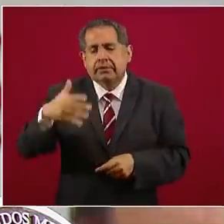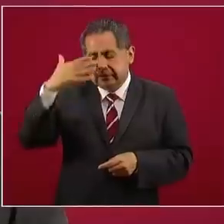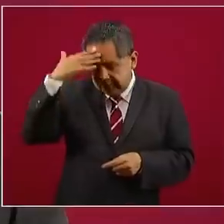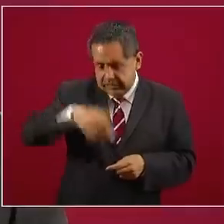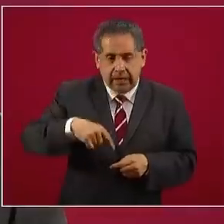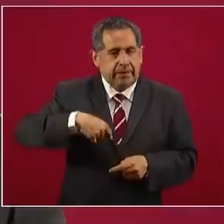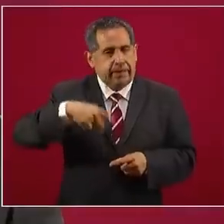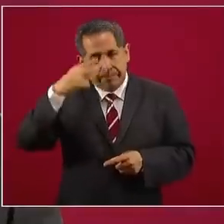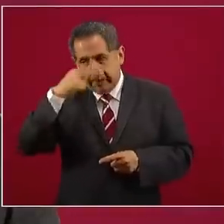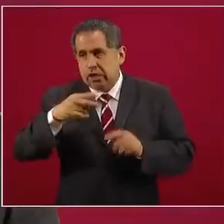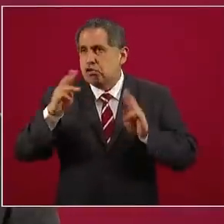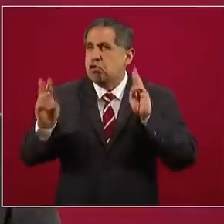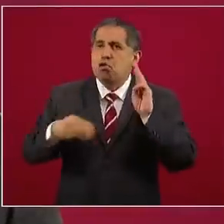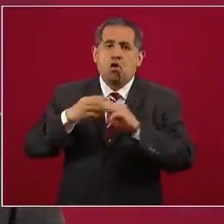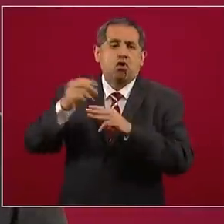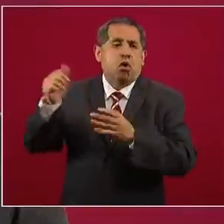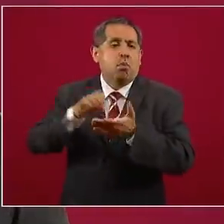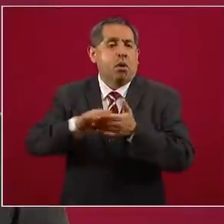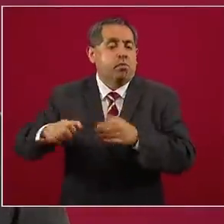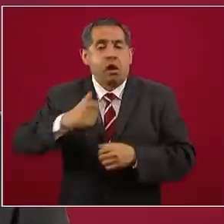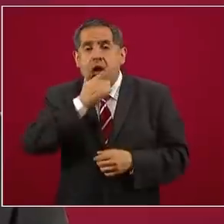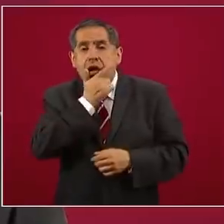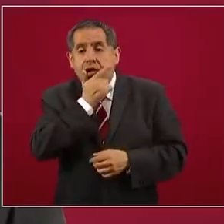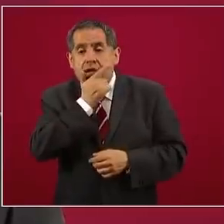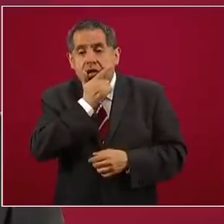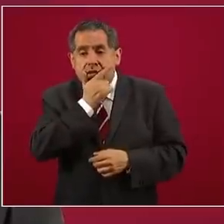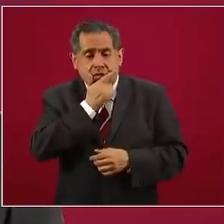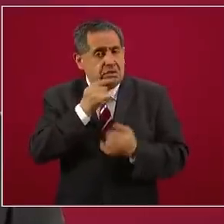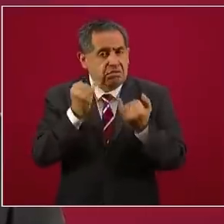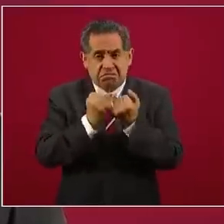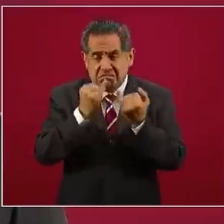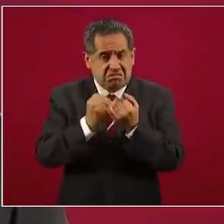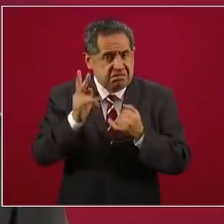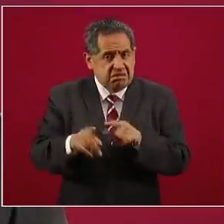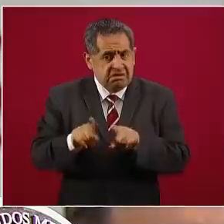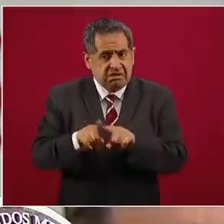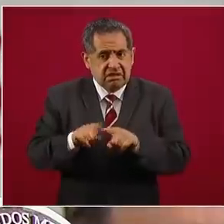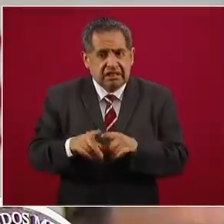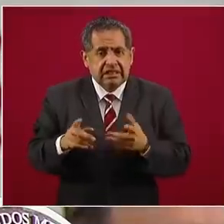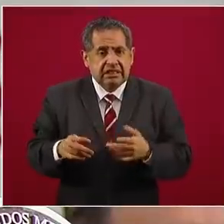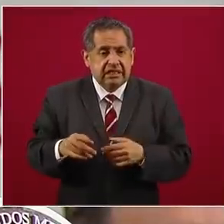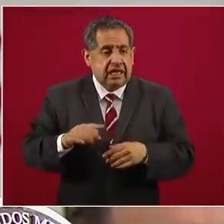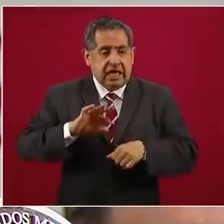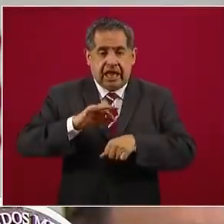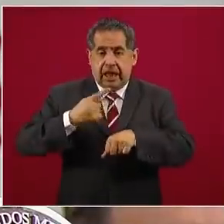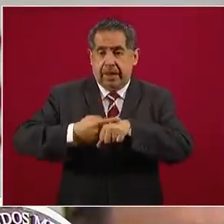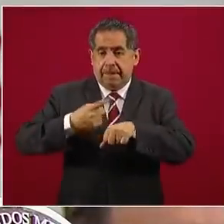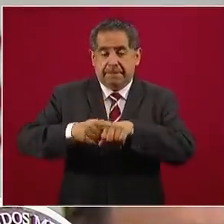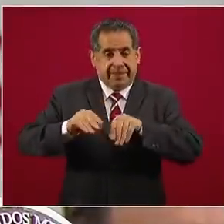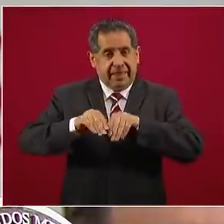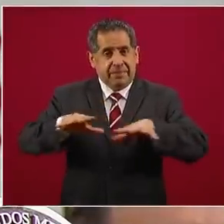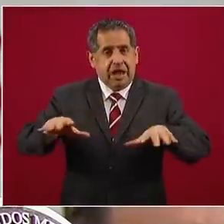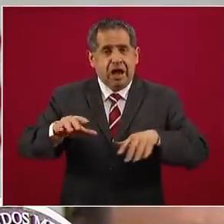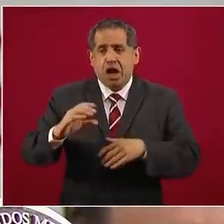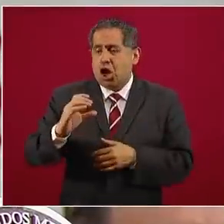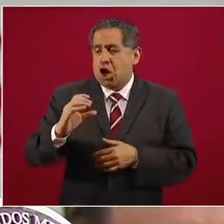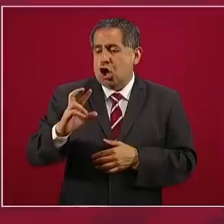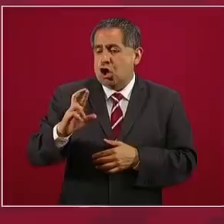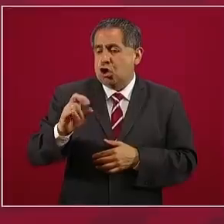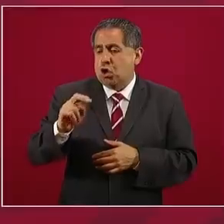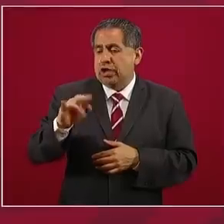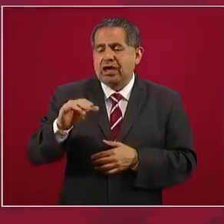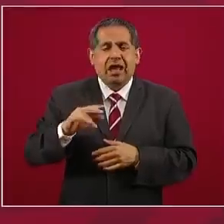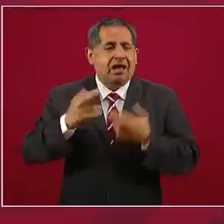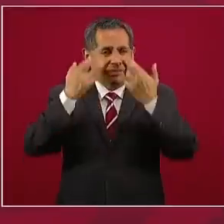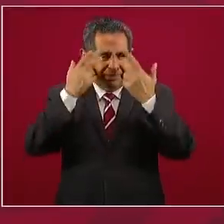otros países, por ejemplo, en el Reino Unido, tenemos que las epidemias de enfermedades crónicas,